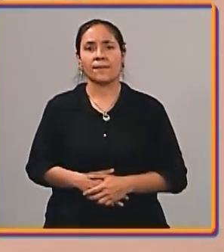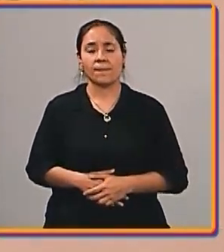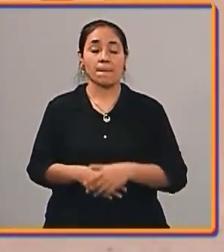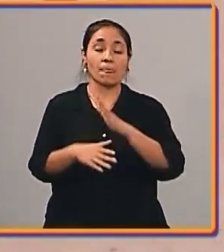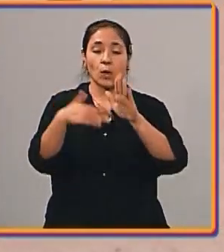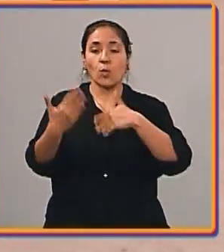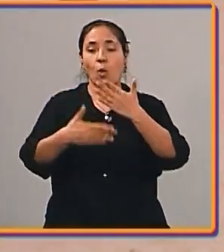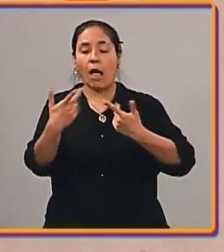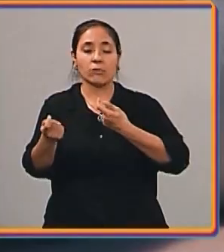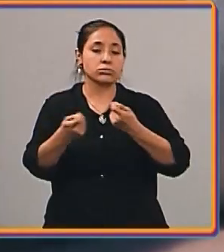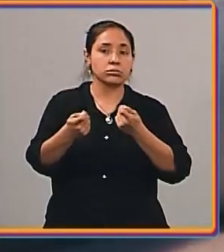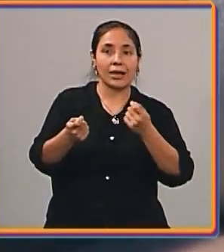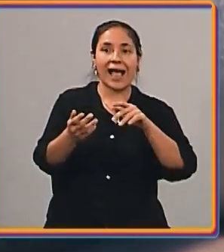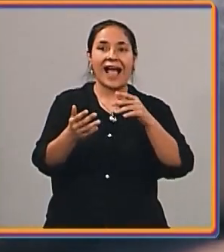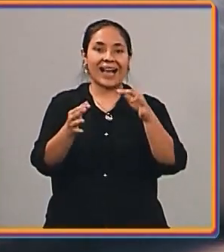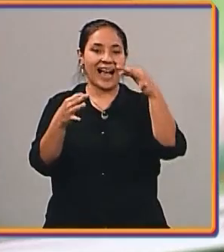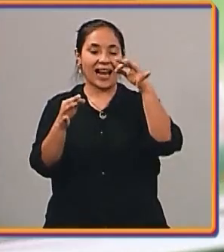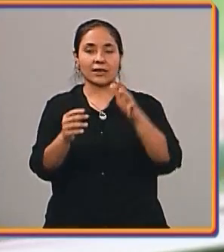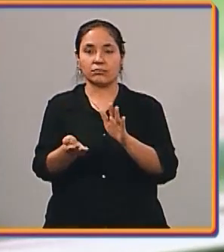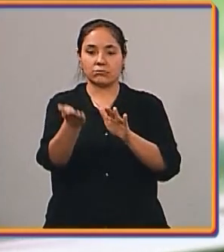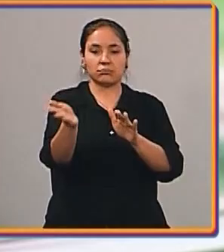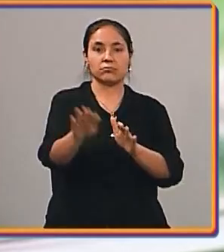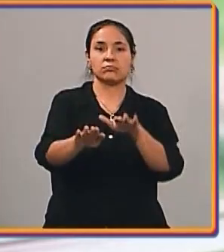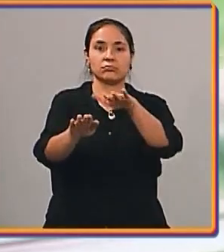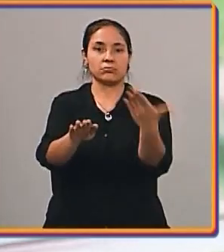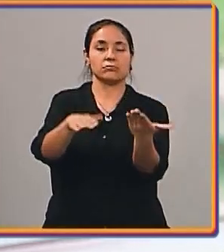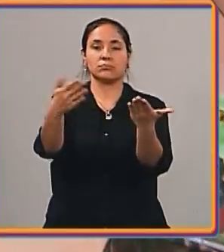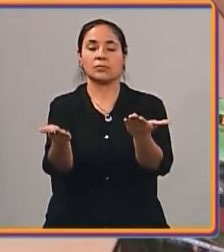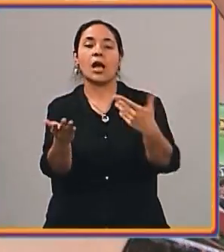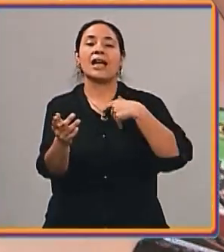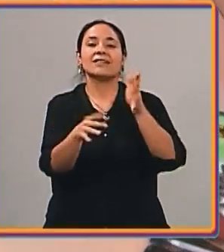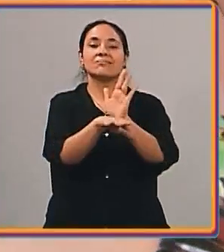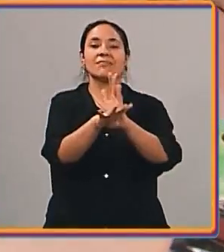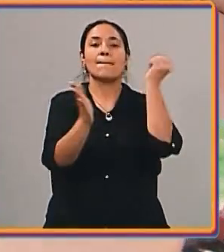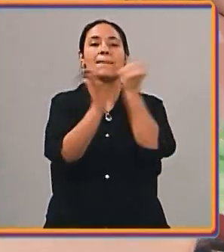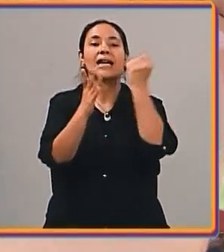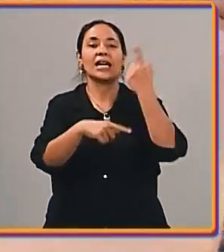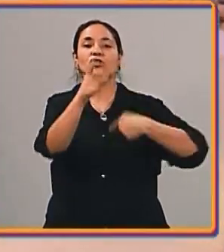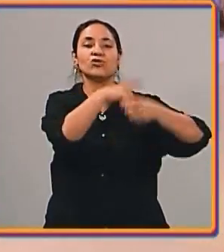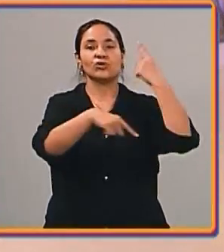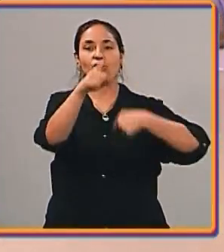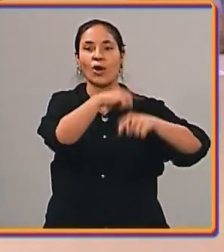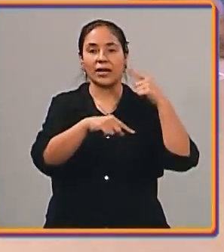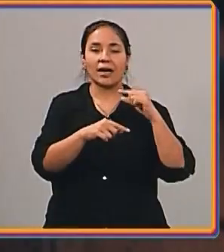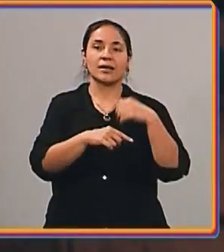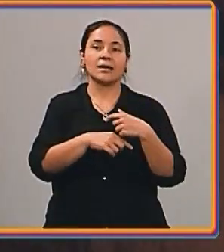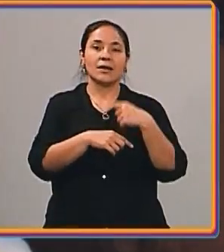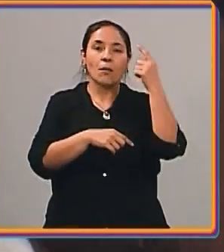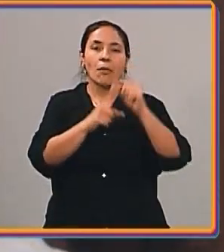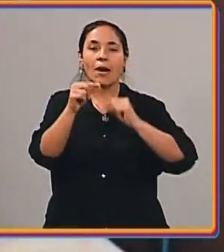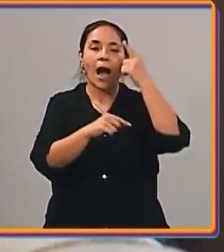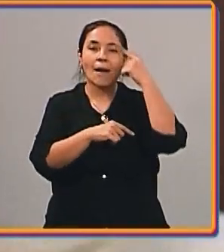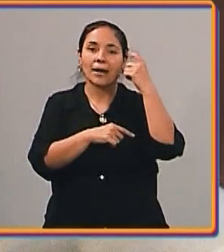A medida que jugamos, vamos revelando cartas de un mazo de historia que nos acompaña recreando paso a paso el histórico enfrentamiento.